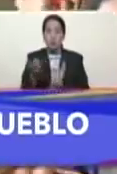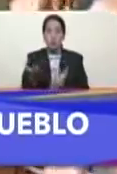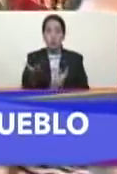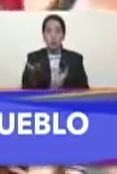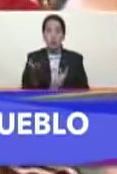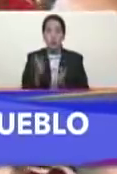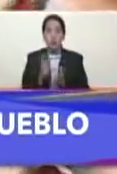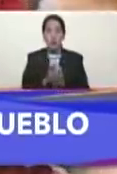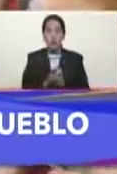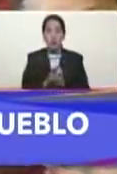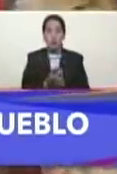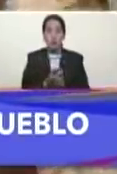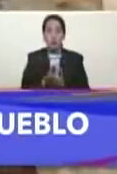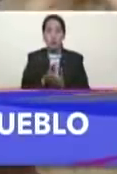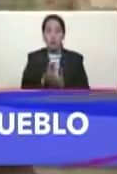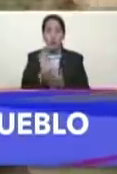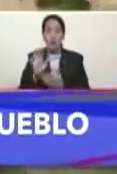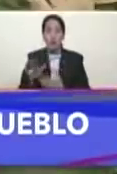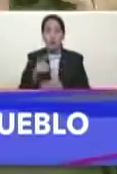de sencillo lo anuncio.